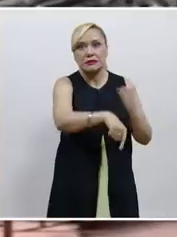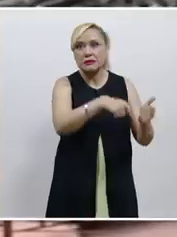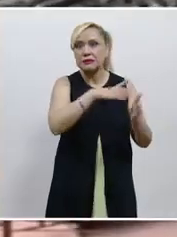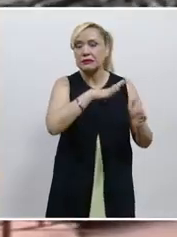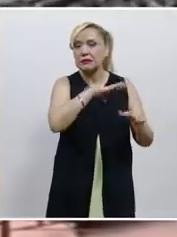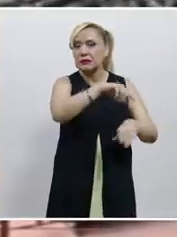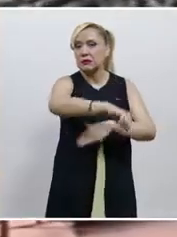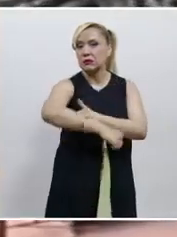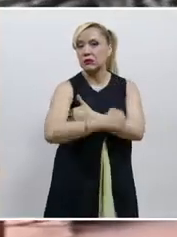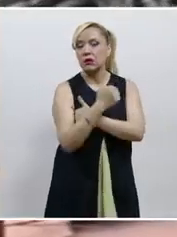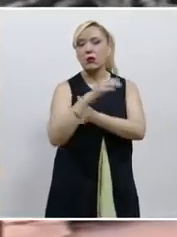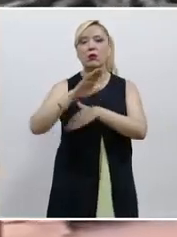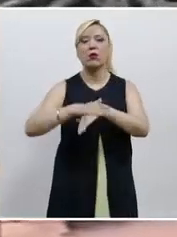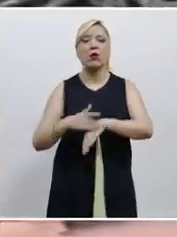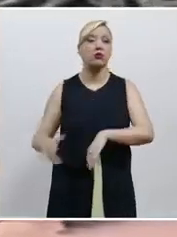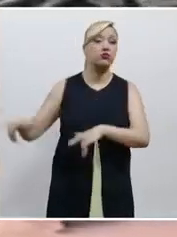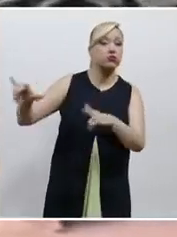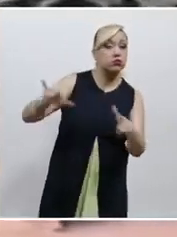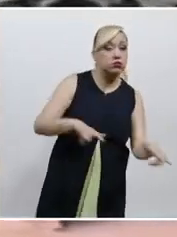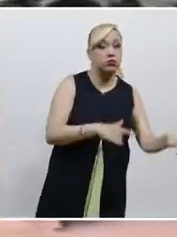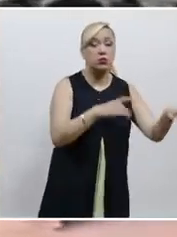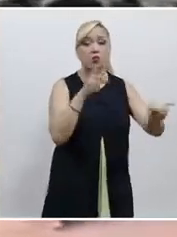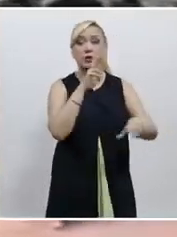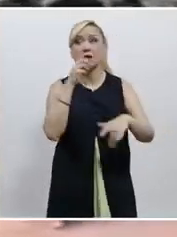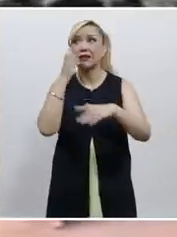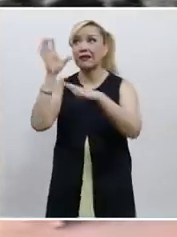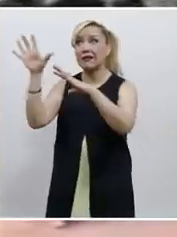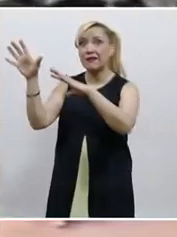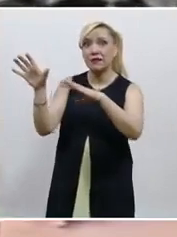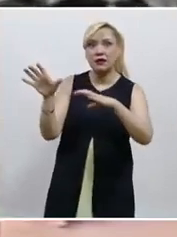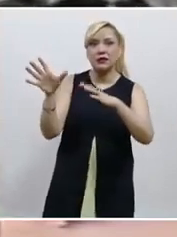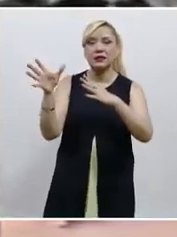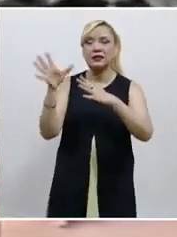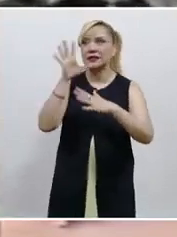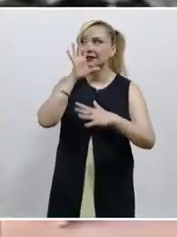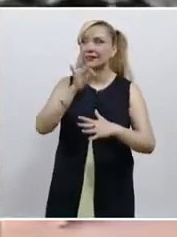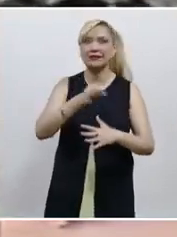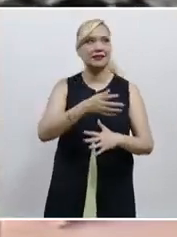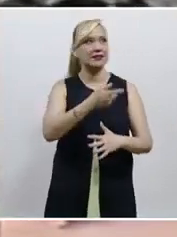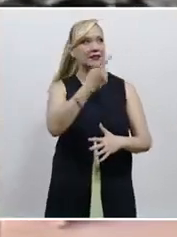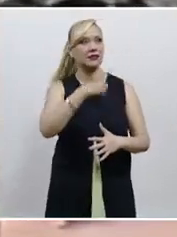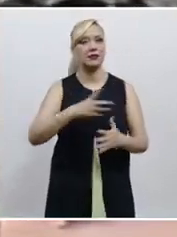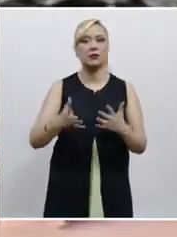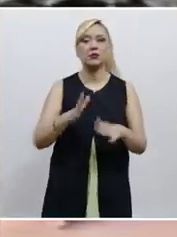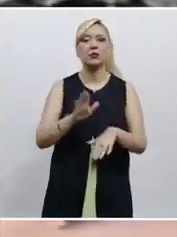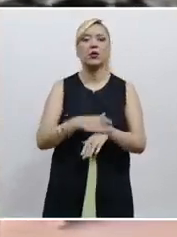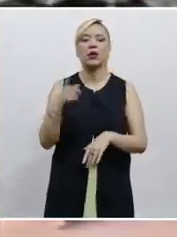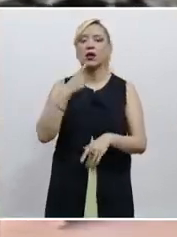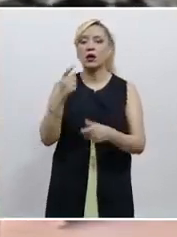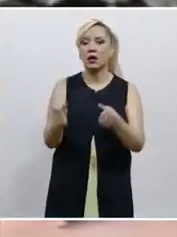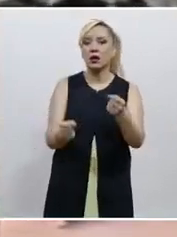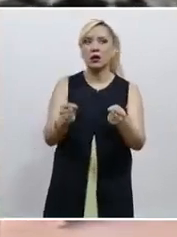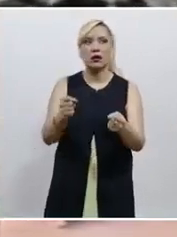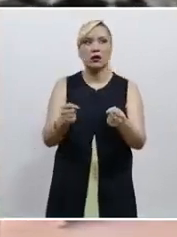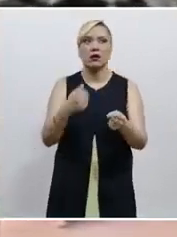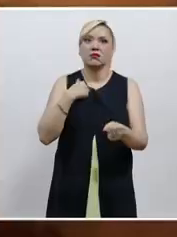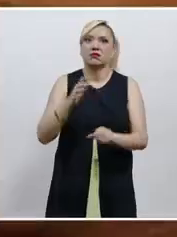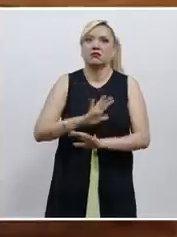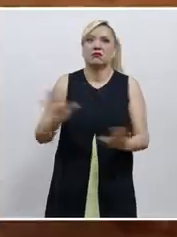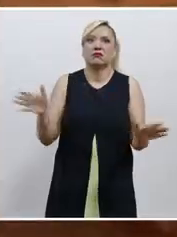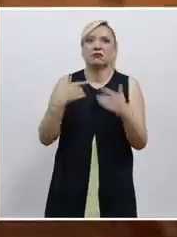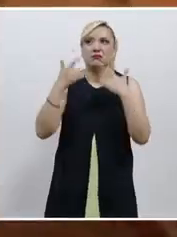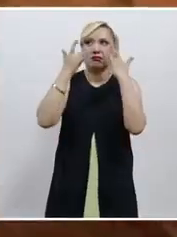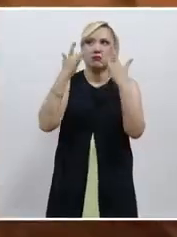intentar apoderarse de un avión ruso sin coordinación o autorización de sus mandos, pues el piloto argumentó que desertaría. A consecuencia de lo